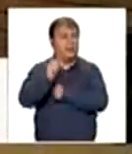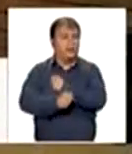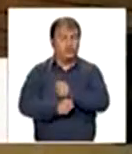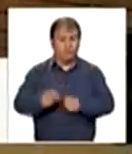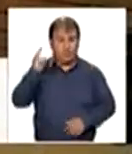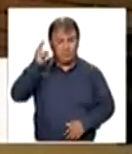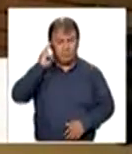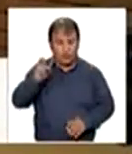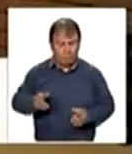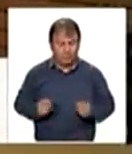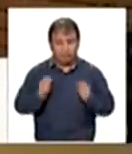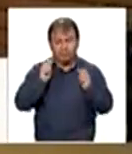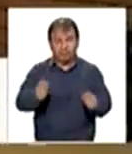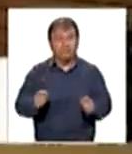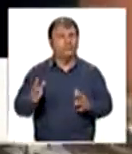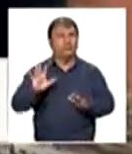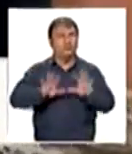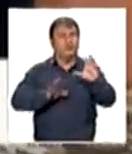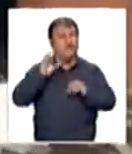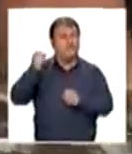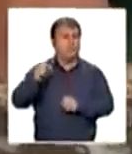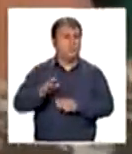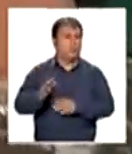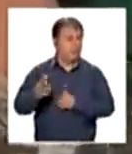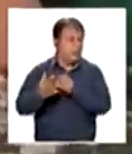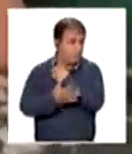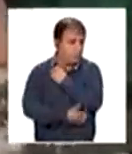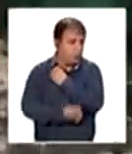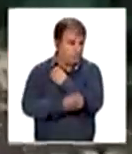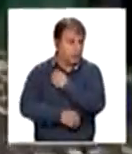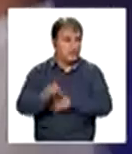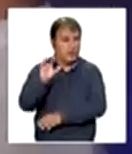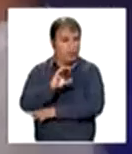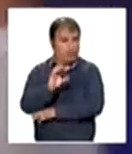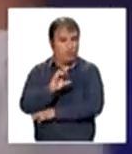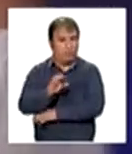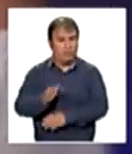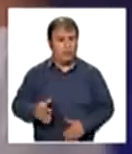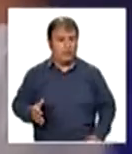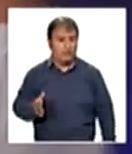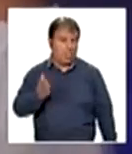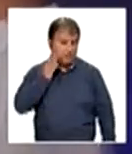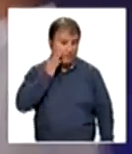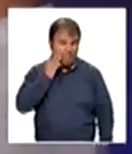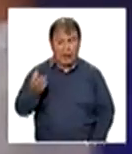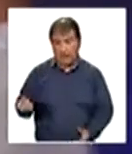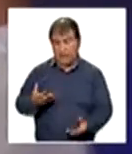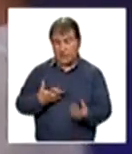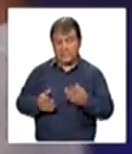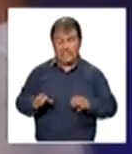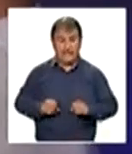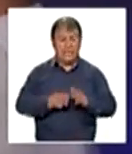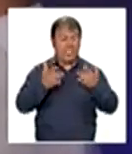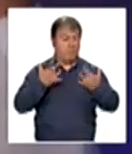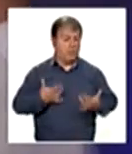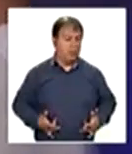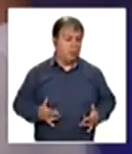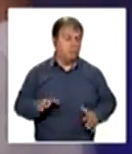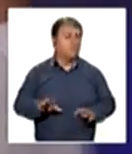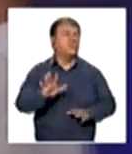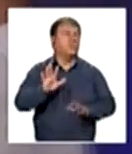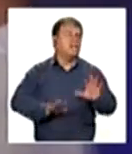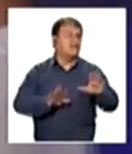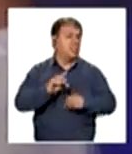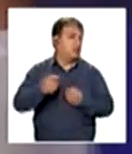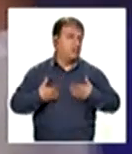sueño del quinceañero a sus estudiantes de escasos recursos en Colombia. Y la mamá me comentaba que el día más triste de su hija había sido sus 15 años